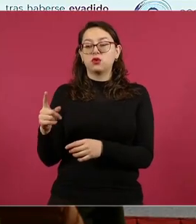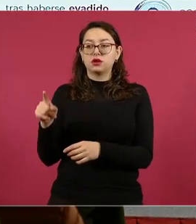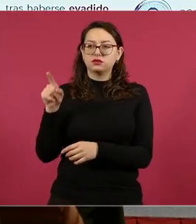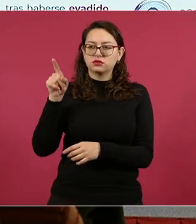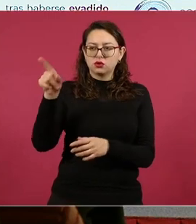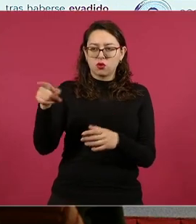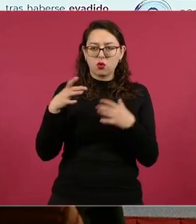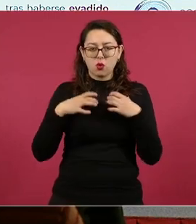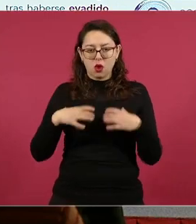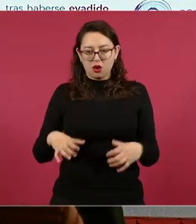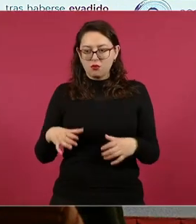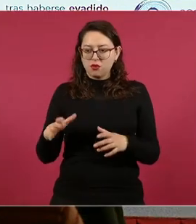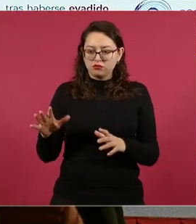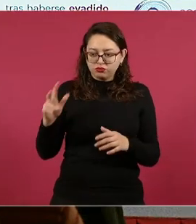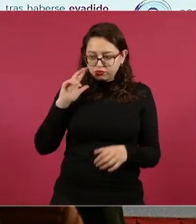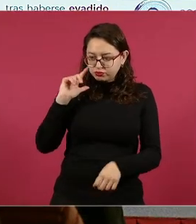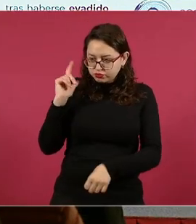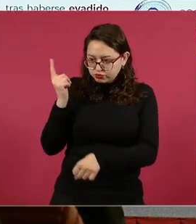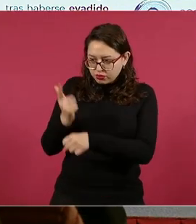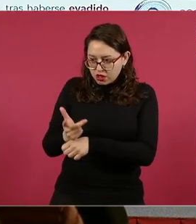Ranchito del Sur de ese municipio.